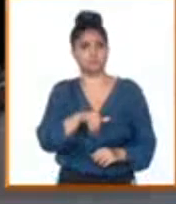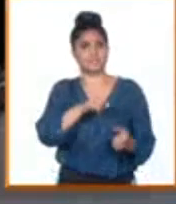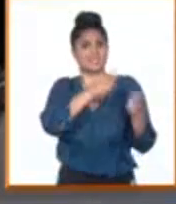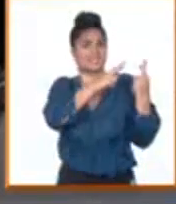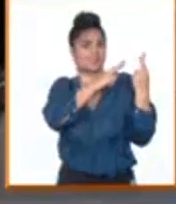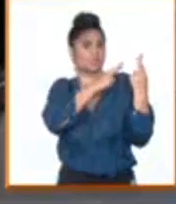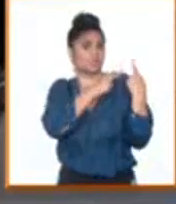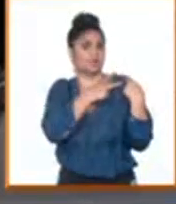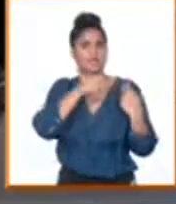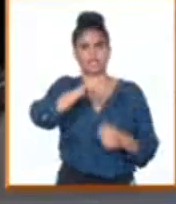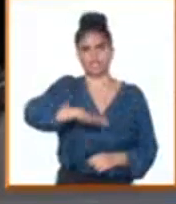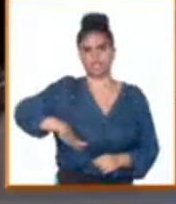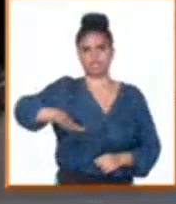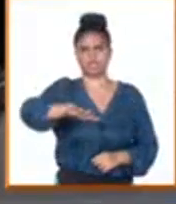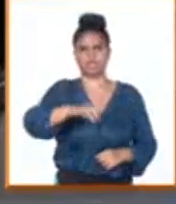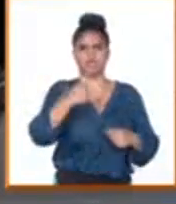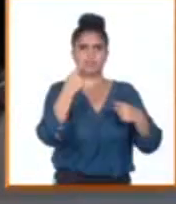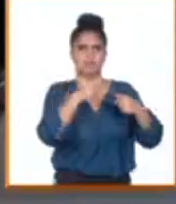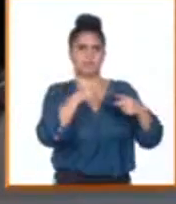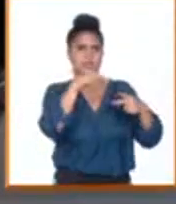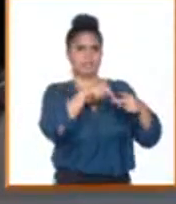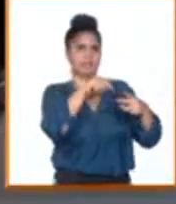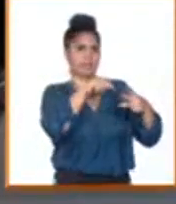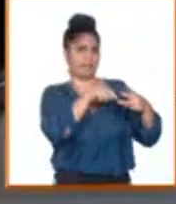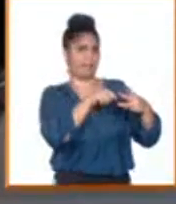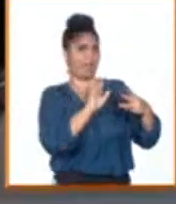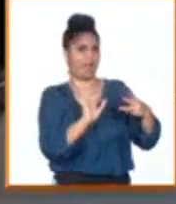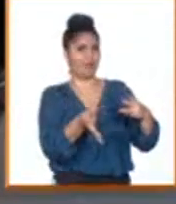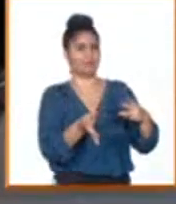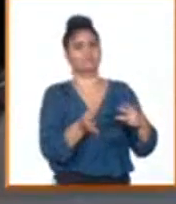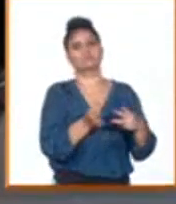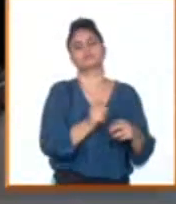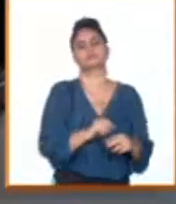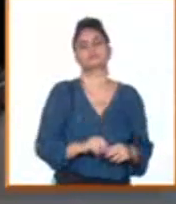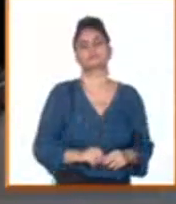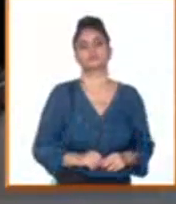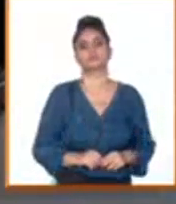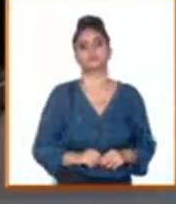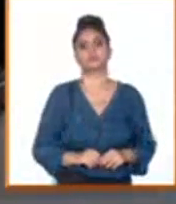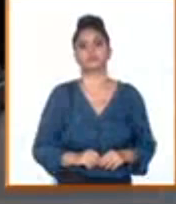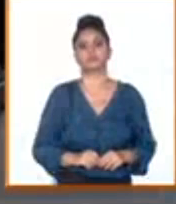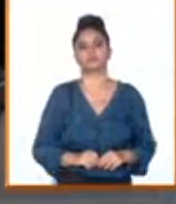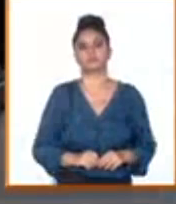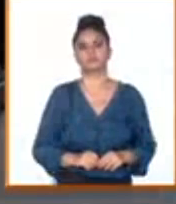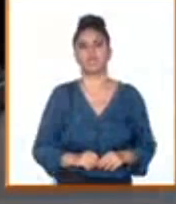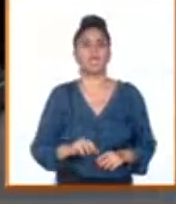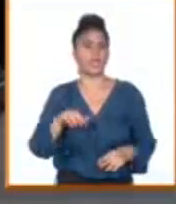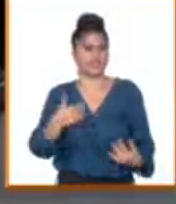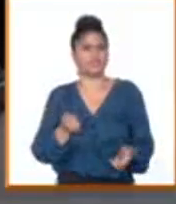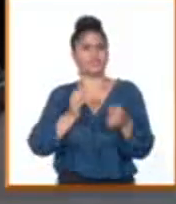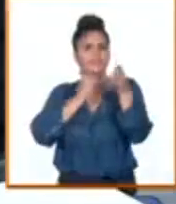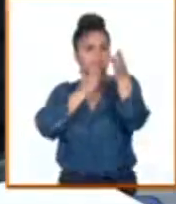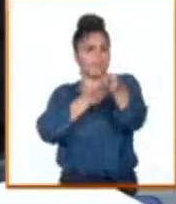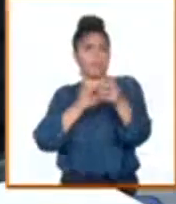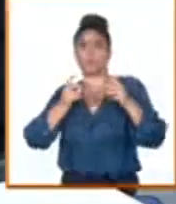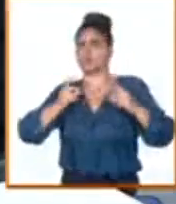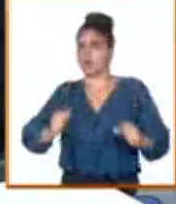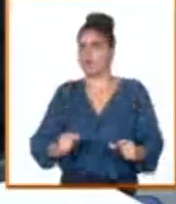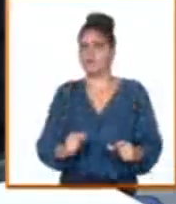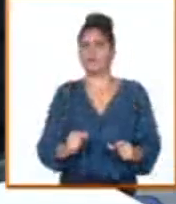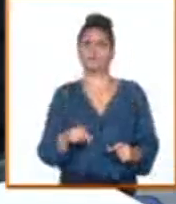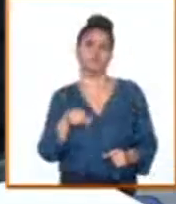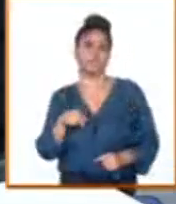tres palabras que a lo largo de todo el documento se repiten: veracidad, transparencia, inmediatez,